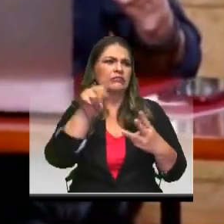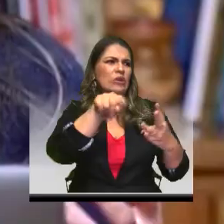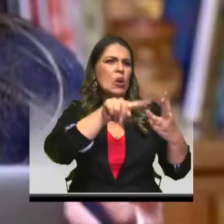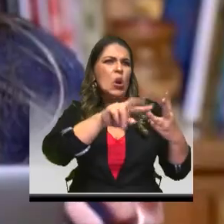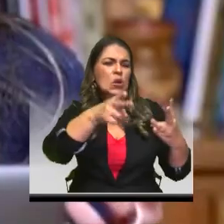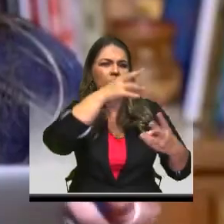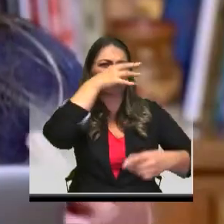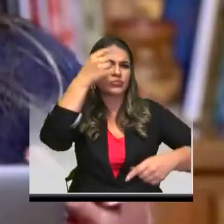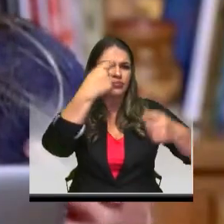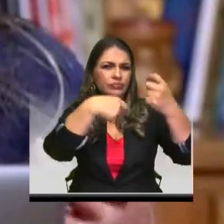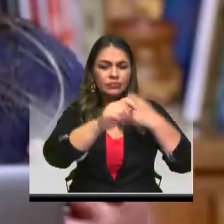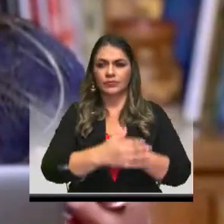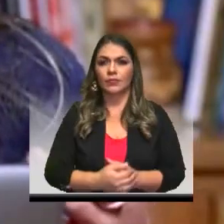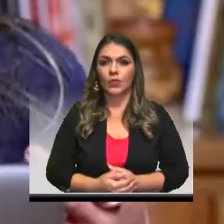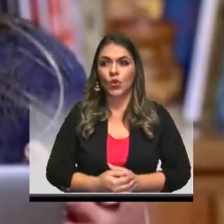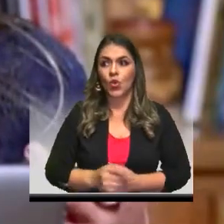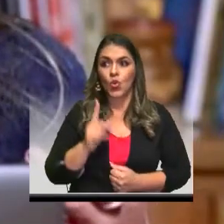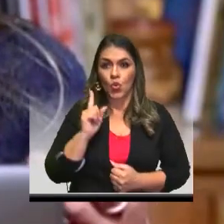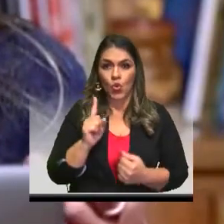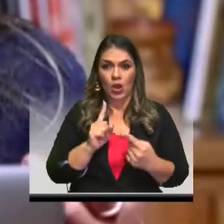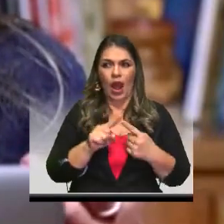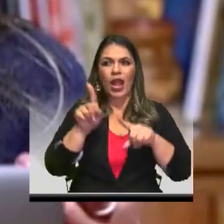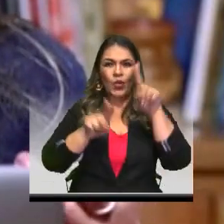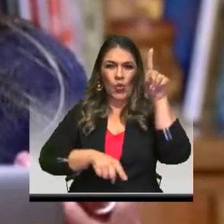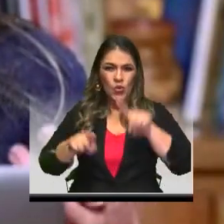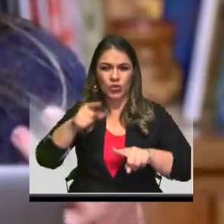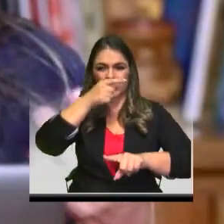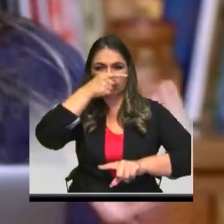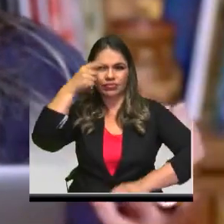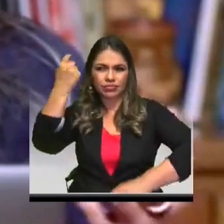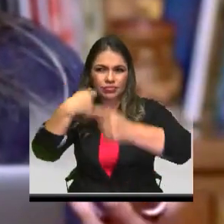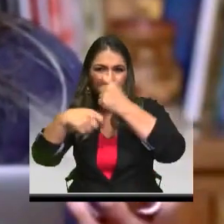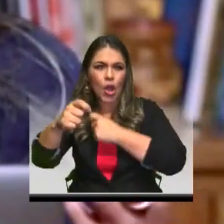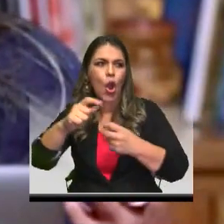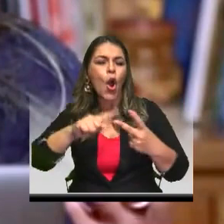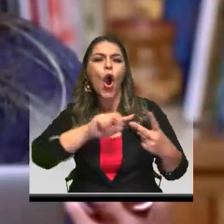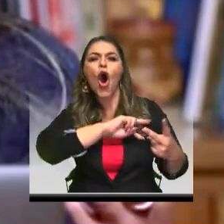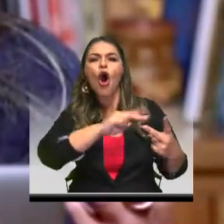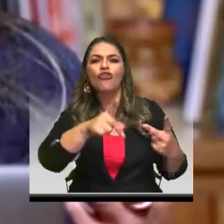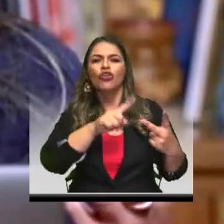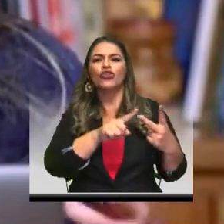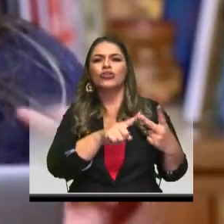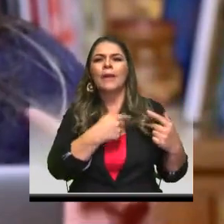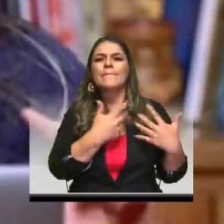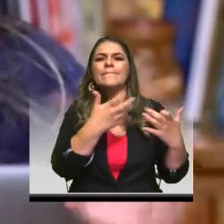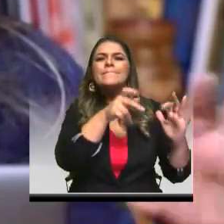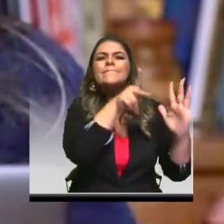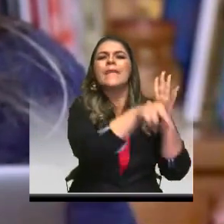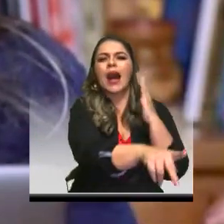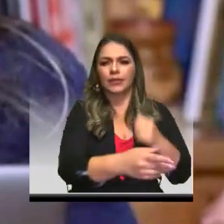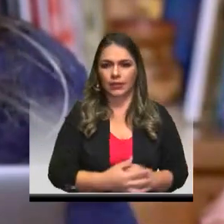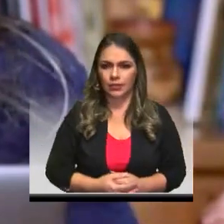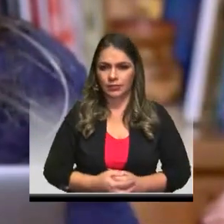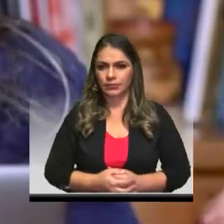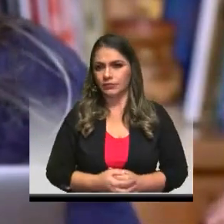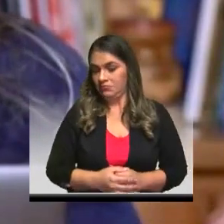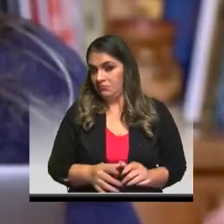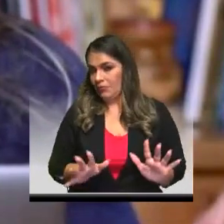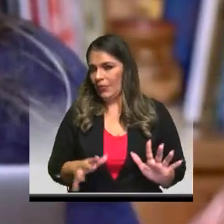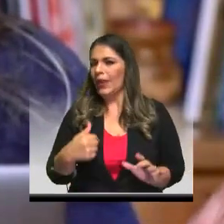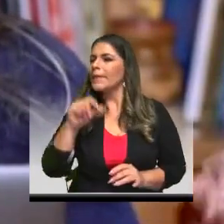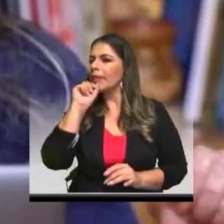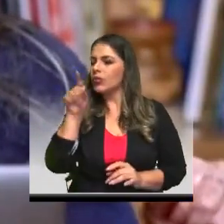serie. ¿En qué radica el placer que buscan los unos y los otros? ¿Qué satisface un narco y